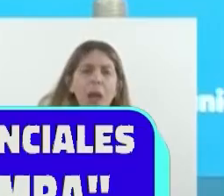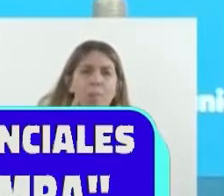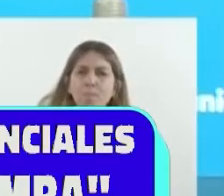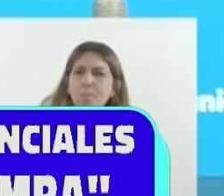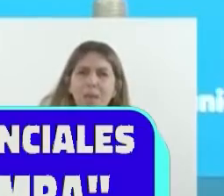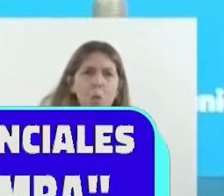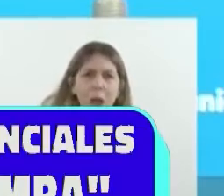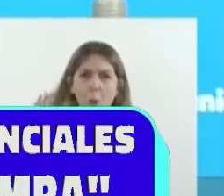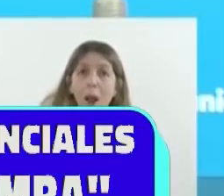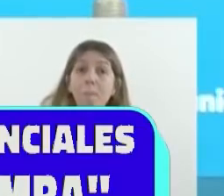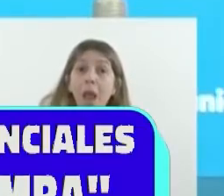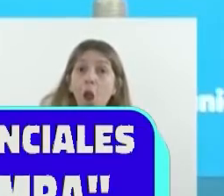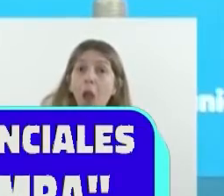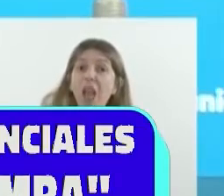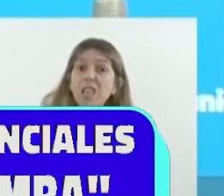vamos a ser estrictos.